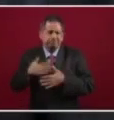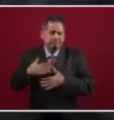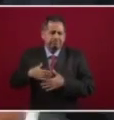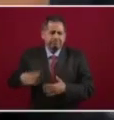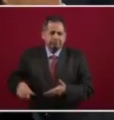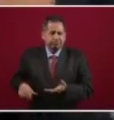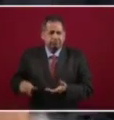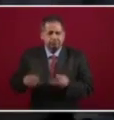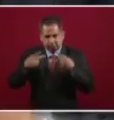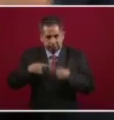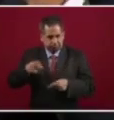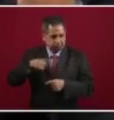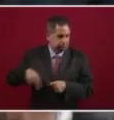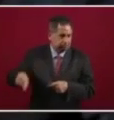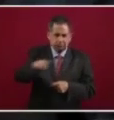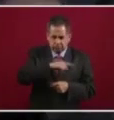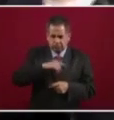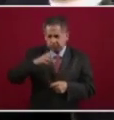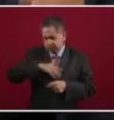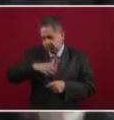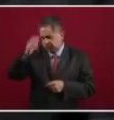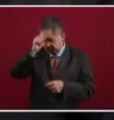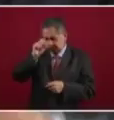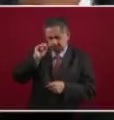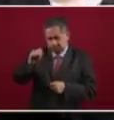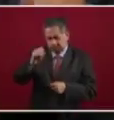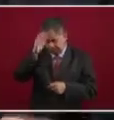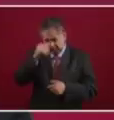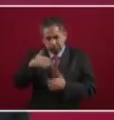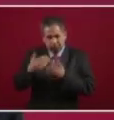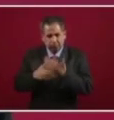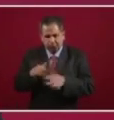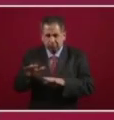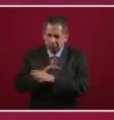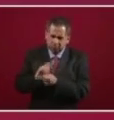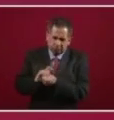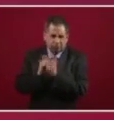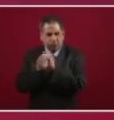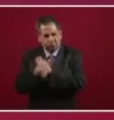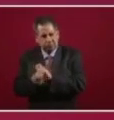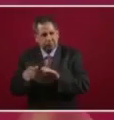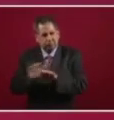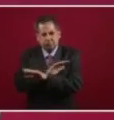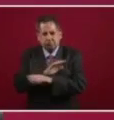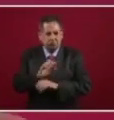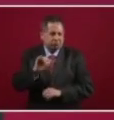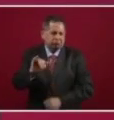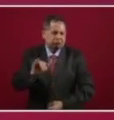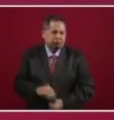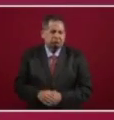La gente está de acuerdo en la transformación. Eso es